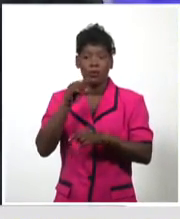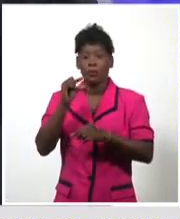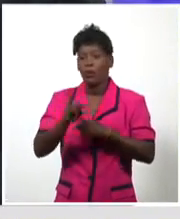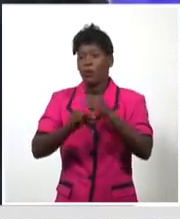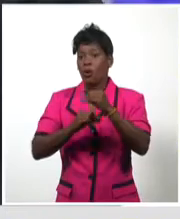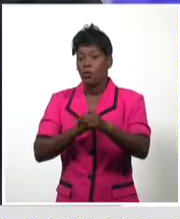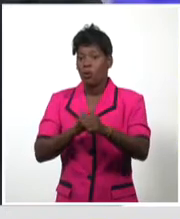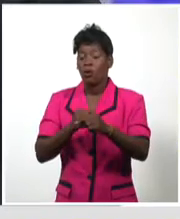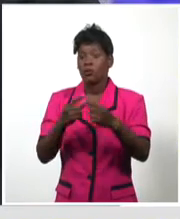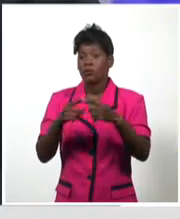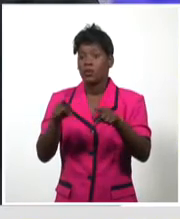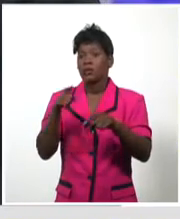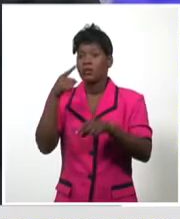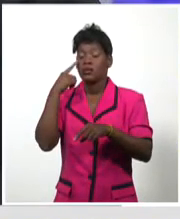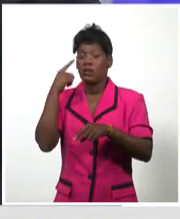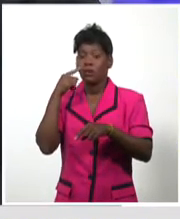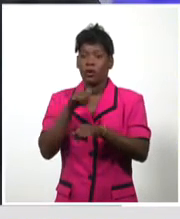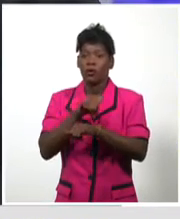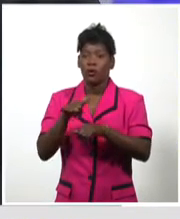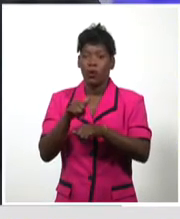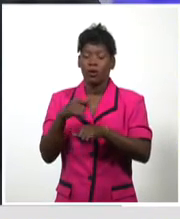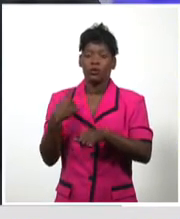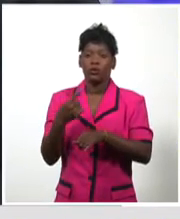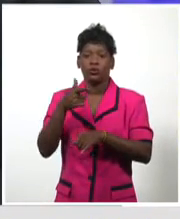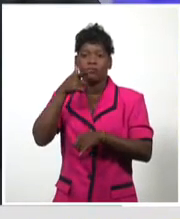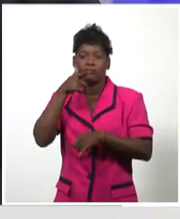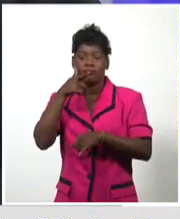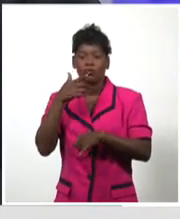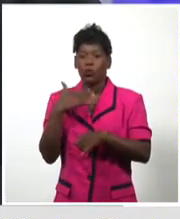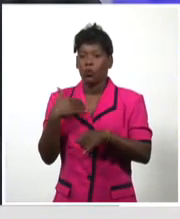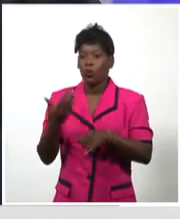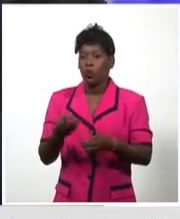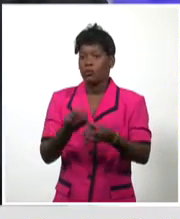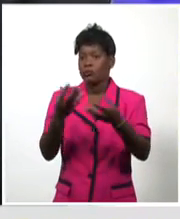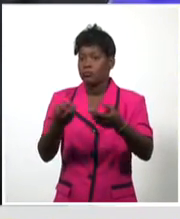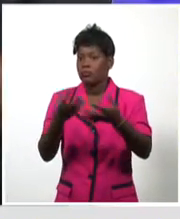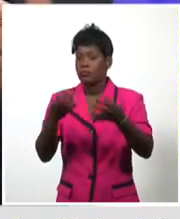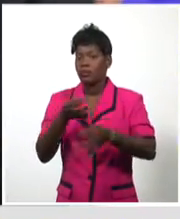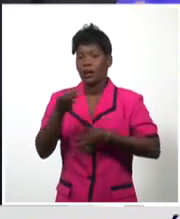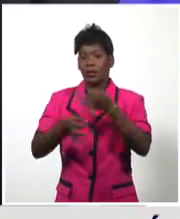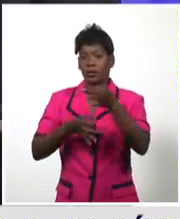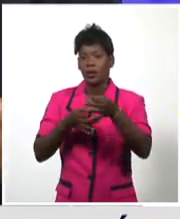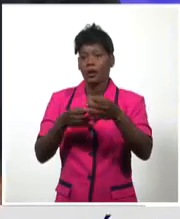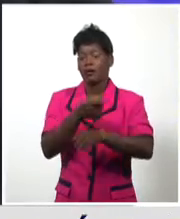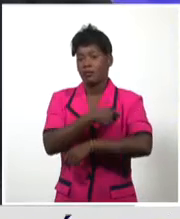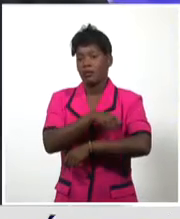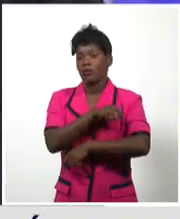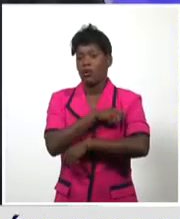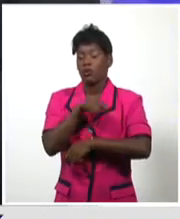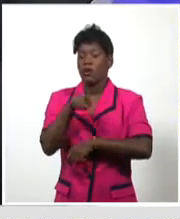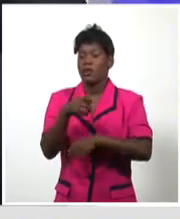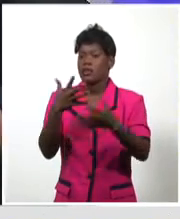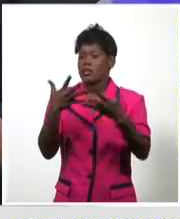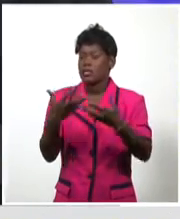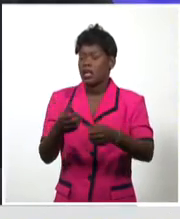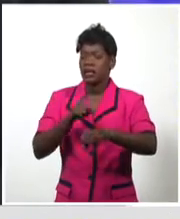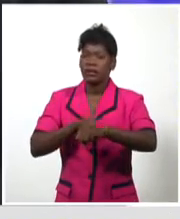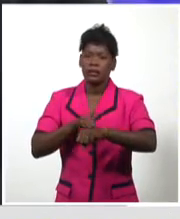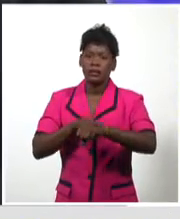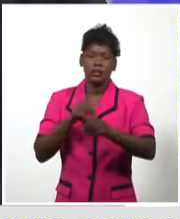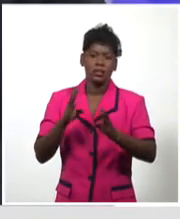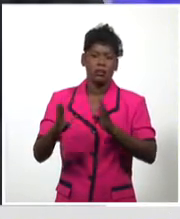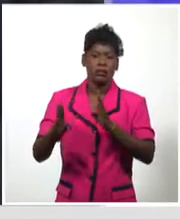pero también en pocos días pasa por los territorios. Bueno, la sequía es un proceso que se va acumulando en el tiempo y que tampoco se